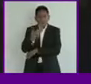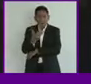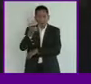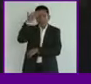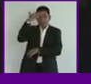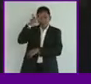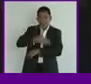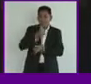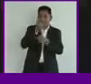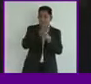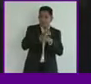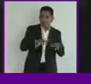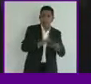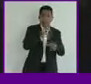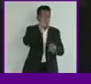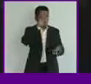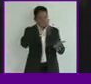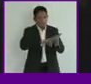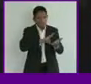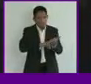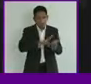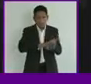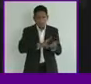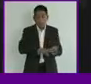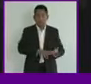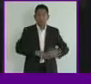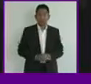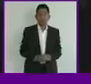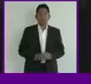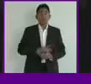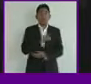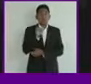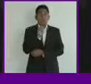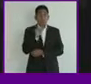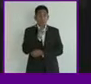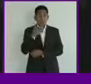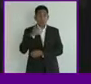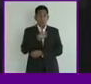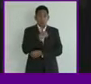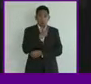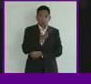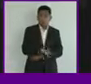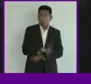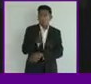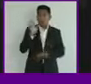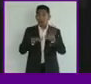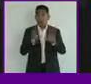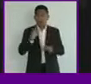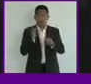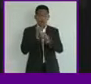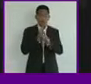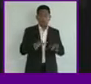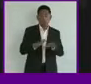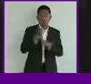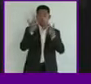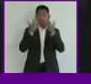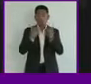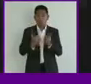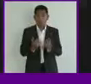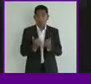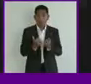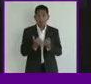Somos ciudadanos que finalmente con educación o sin ella participamos en procesos sociales que forman parte de nuestro entorno,